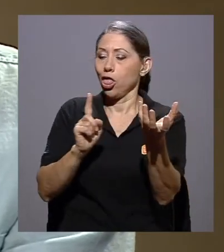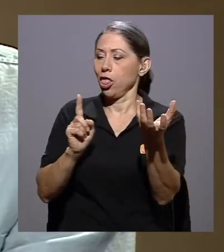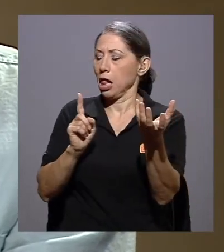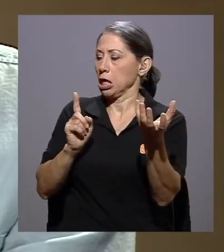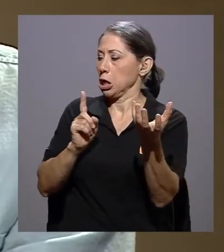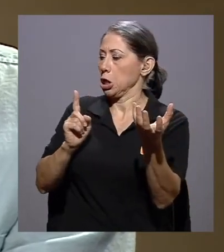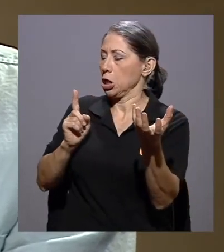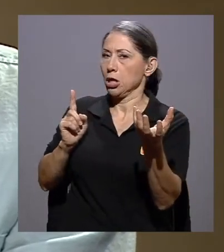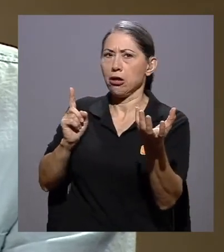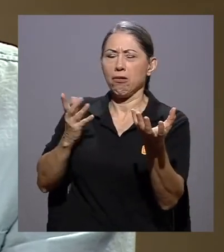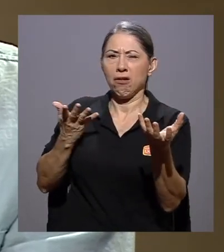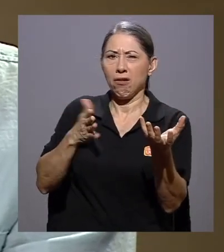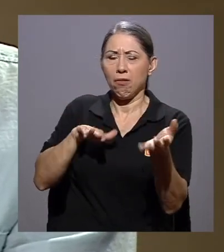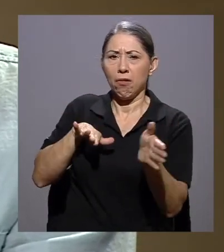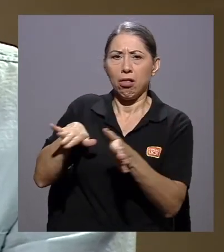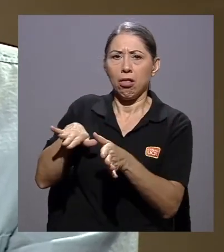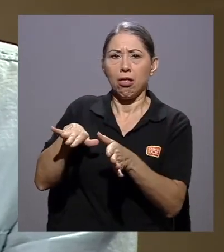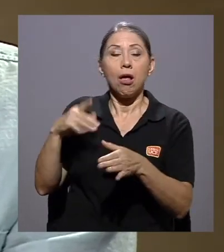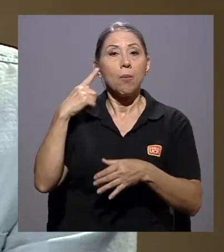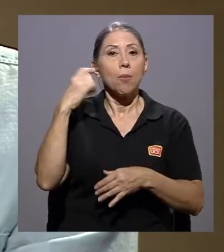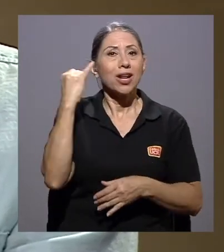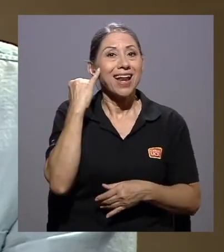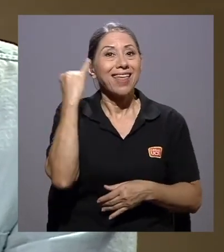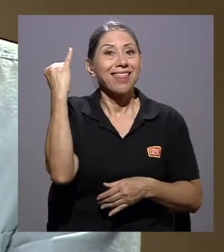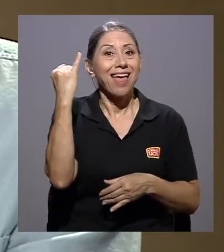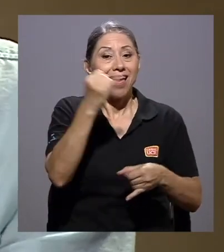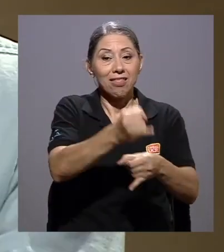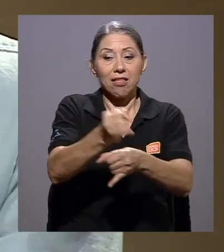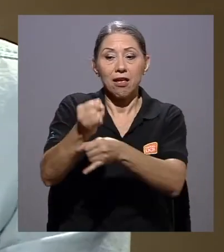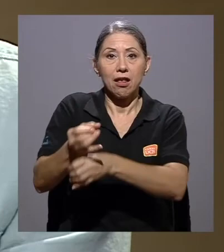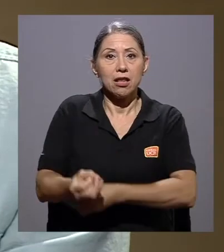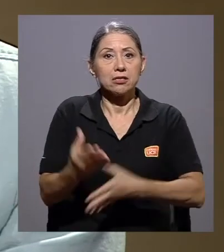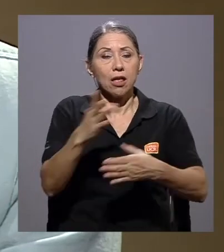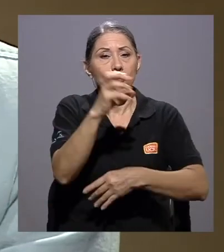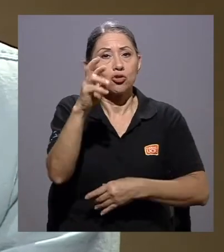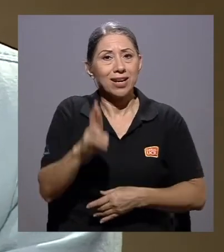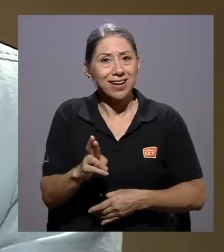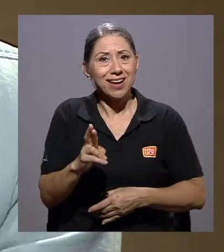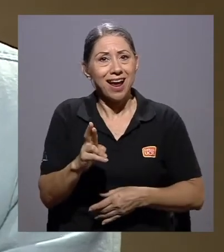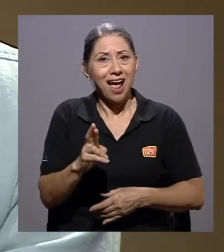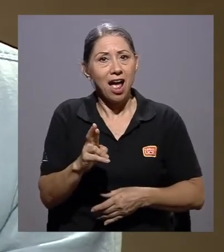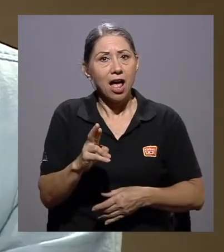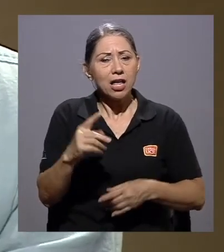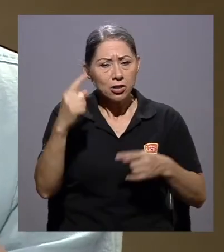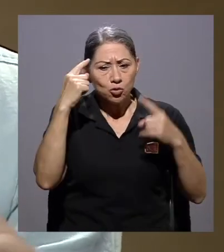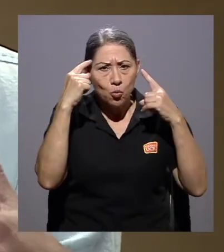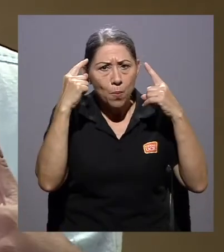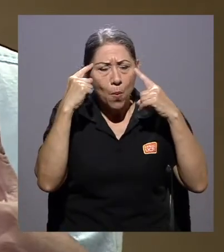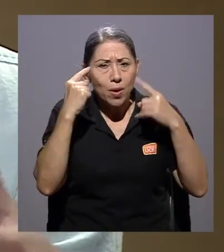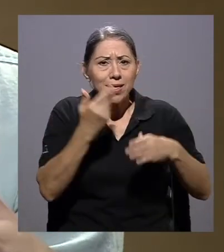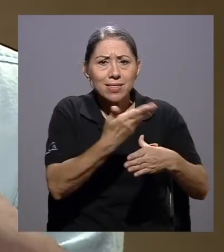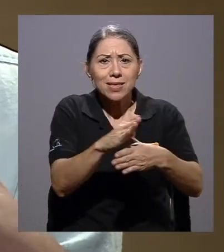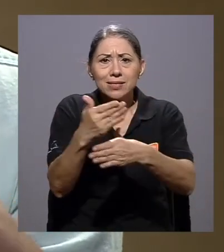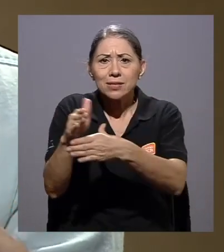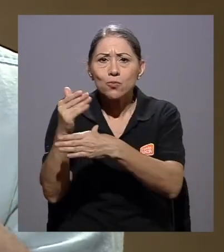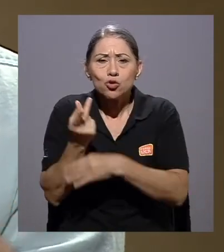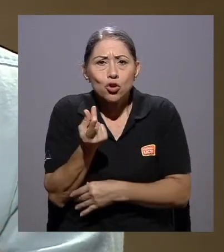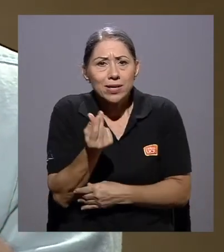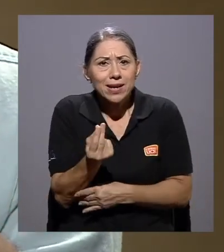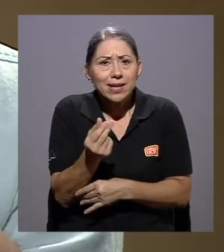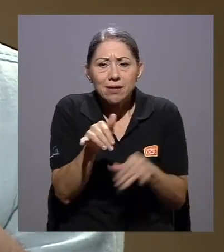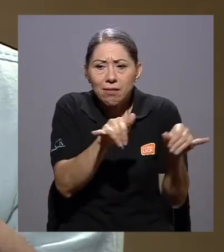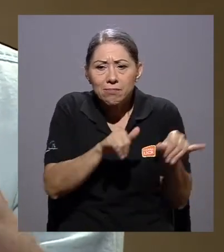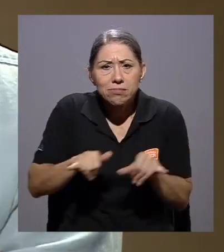en Costa Rica supone la apropiación y la distribución de riqueza de forma tal que todas las personas puedan